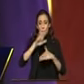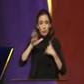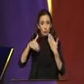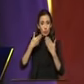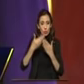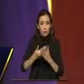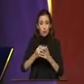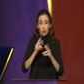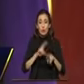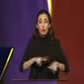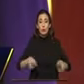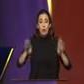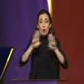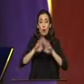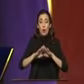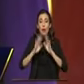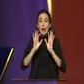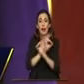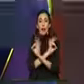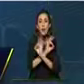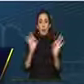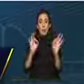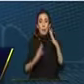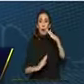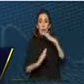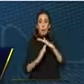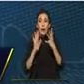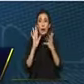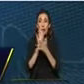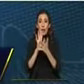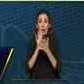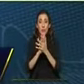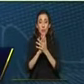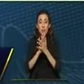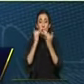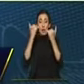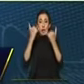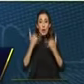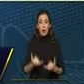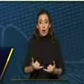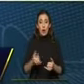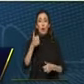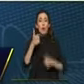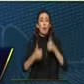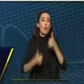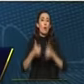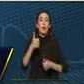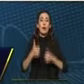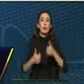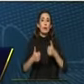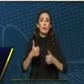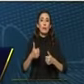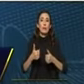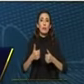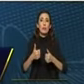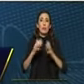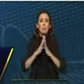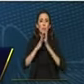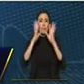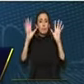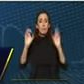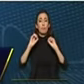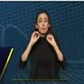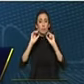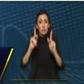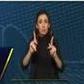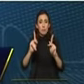turismo. La más limpia, pacífica y enriquecedora de las industrias es, por cierto, y de grandes